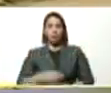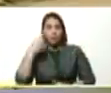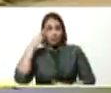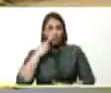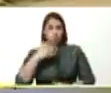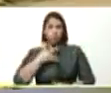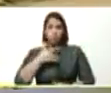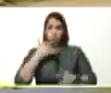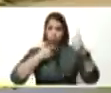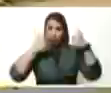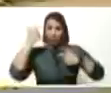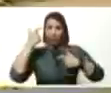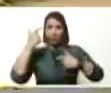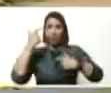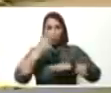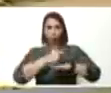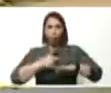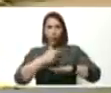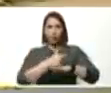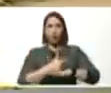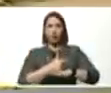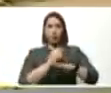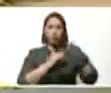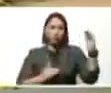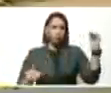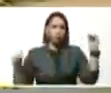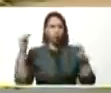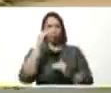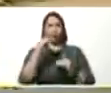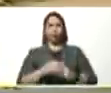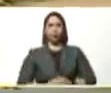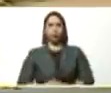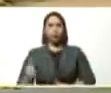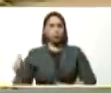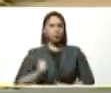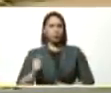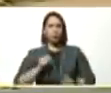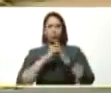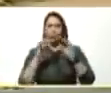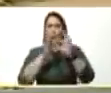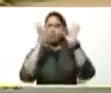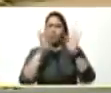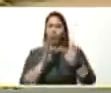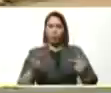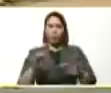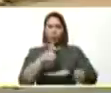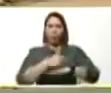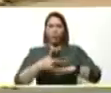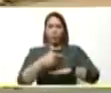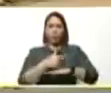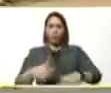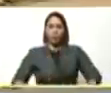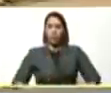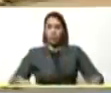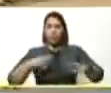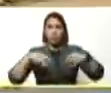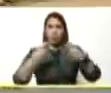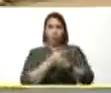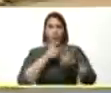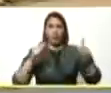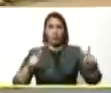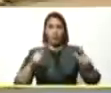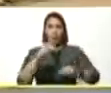bolivarianos y chavistas de gobierno son superiores a todas las formas de gobierno capitalistas, neoliberales y de la